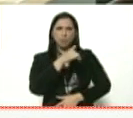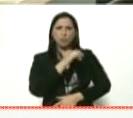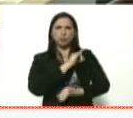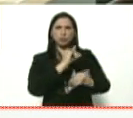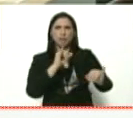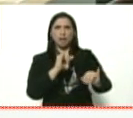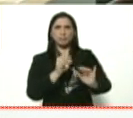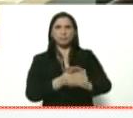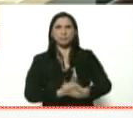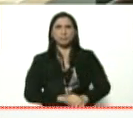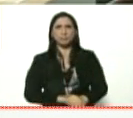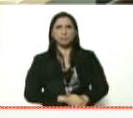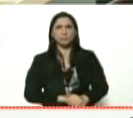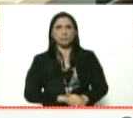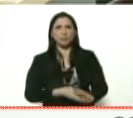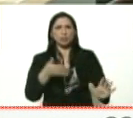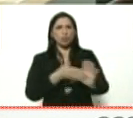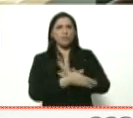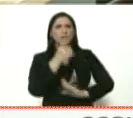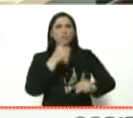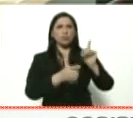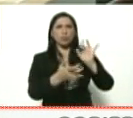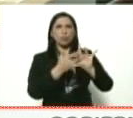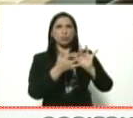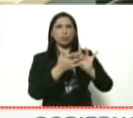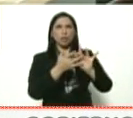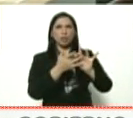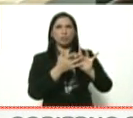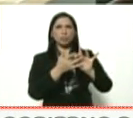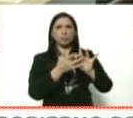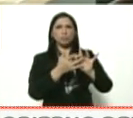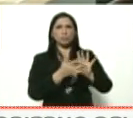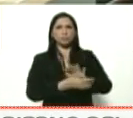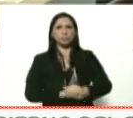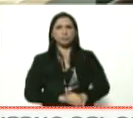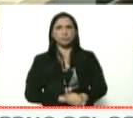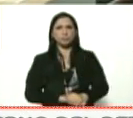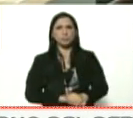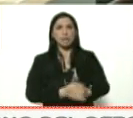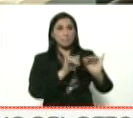semanas sobre algunos contactos, aunque luego Guaidó los desmintió.